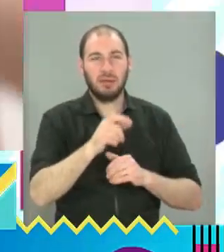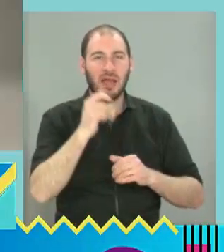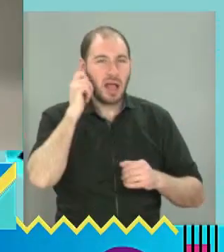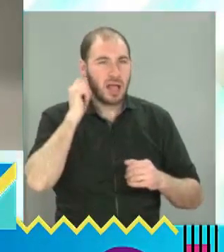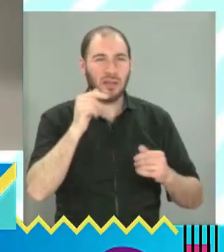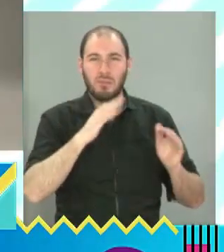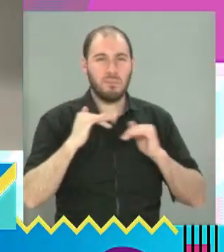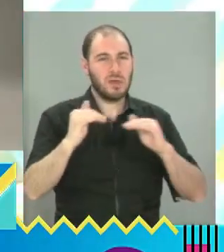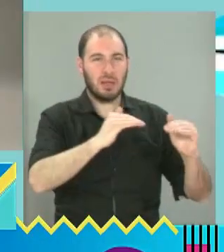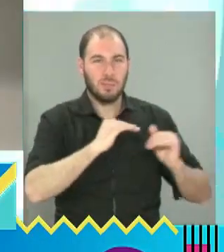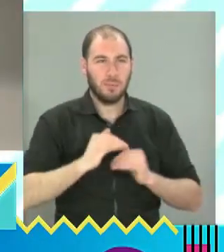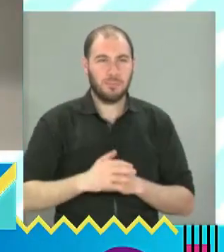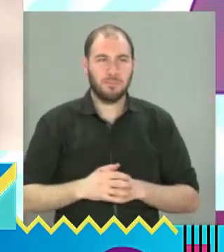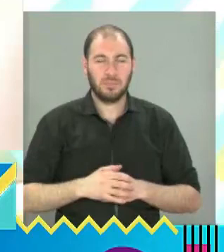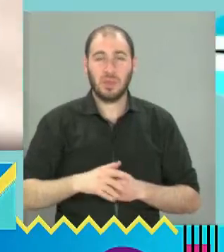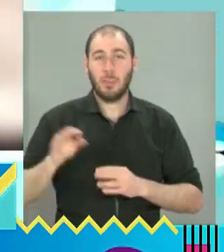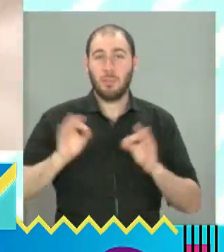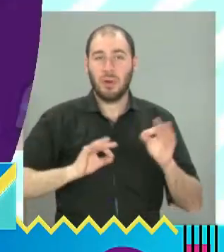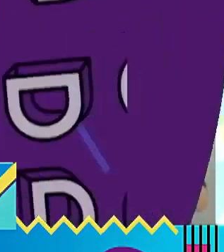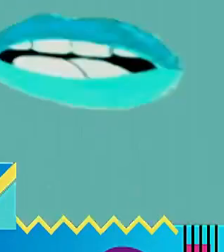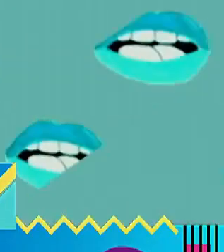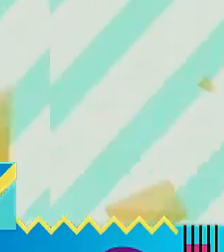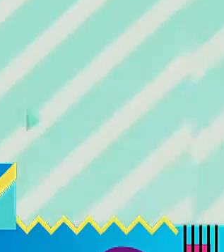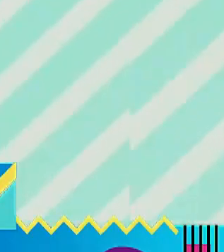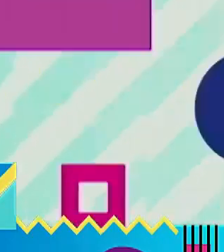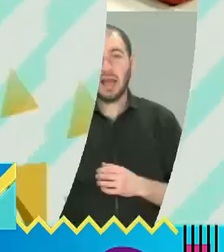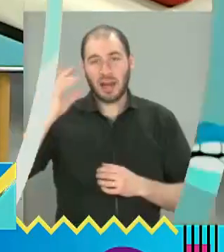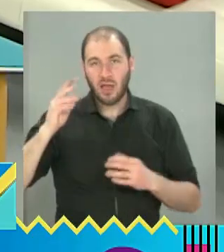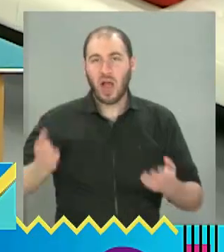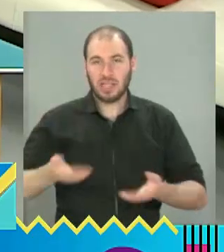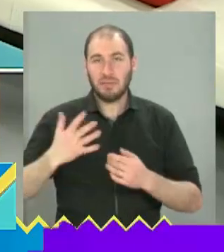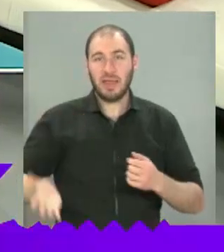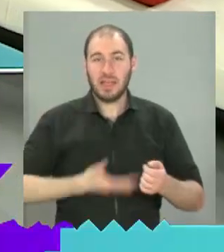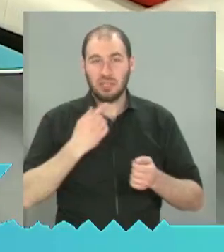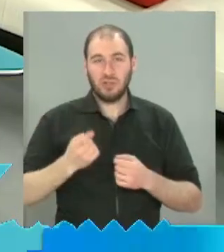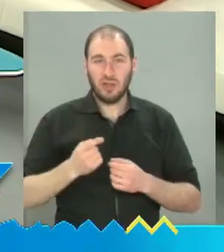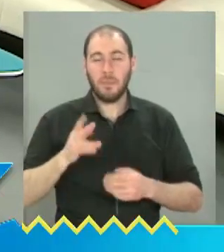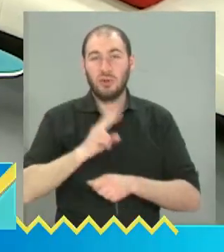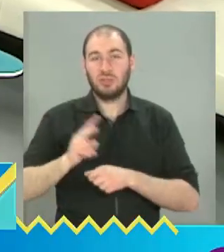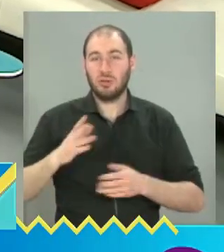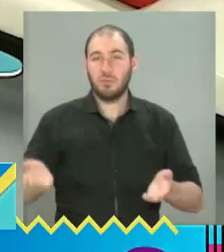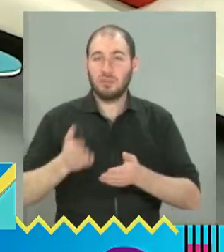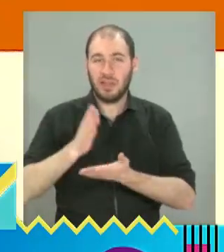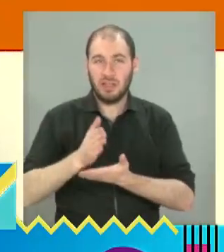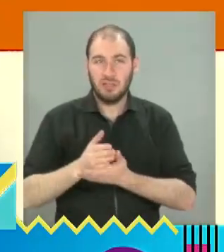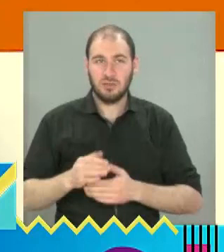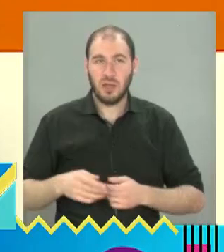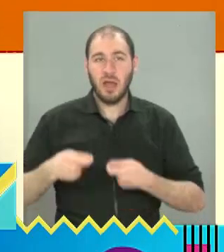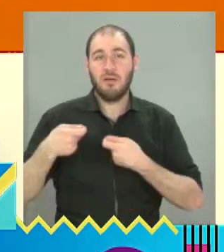edad. Entonces, claro, el proyecto se llama Radioactiva, se hizo desde la Dirección de Protección y Promoción de Derechos